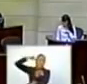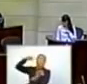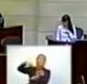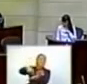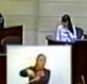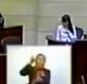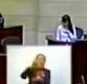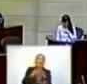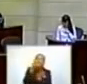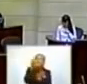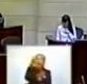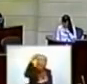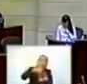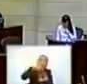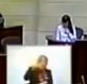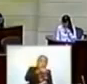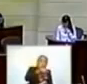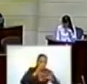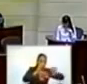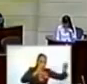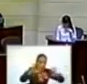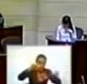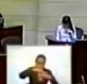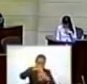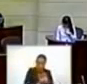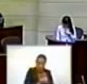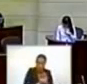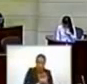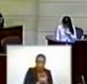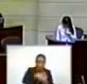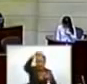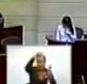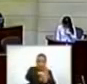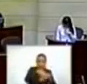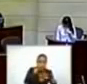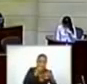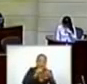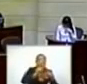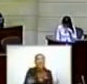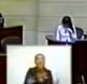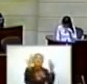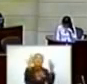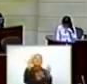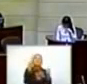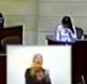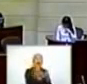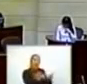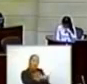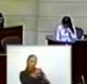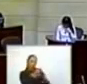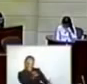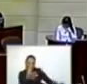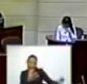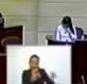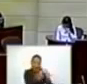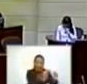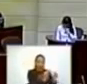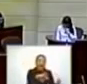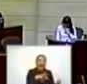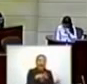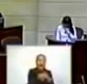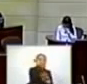que la plata de Agro Ingreso Seguro no evitaría la ruina del agro, pero sí serviría para crear clientelas políticas y